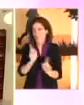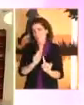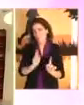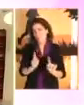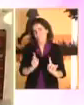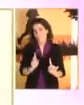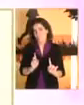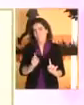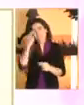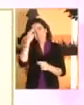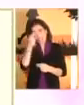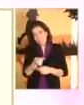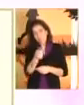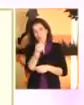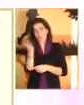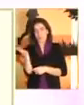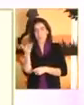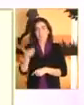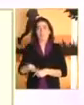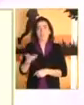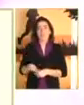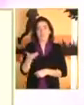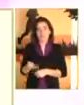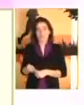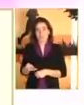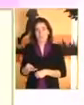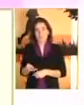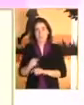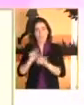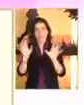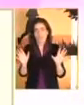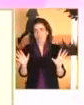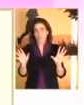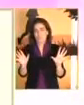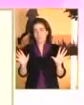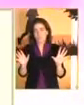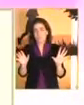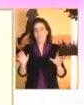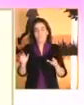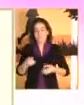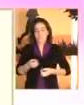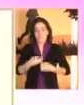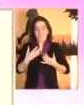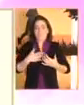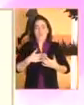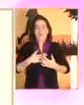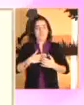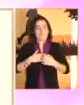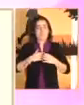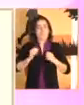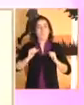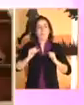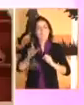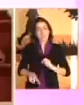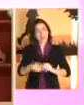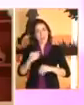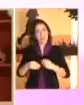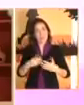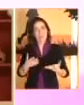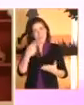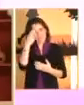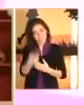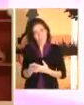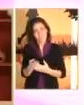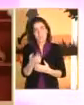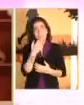sí, el respeto a los demás me parece sí, que eso tiene que existir. Eso tiene que partir de cada eso. Persona. Y hombre, si llega un momento en que tienes